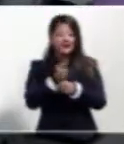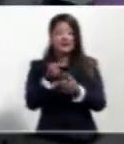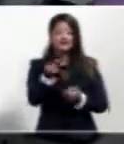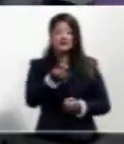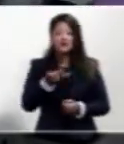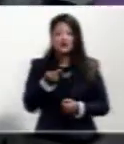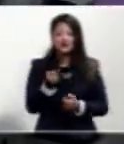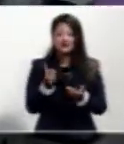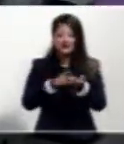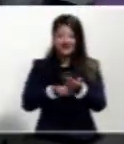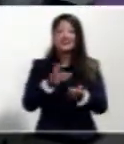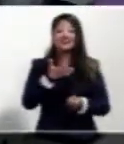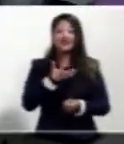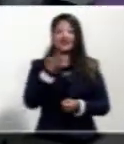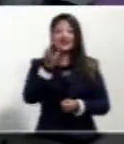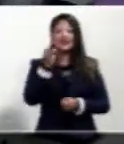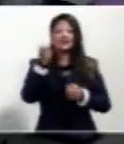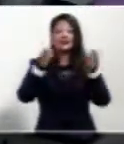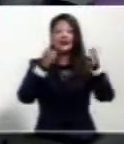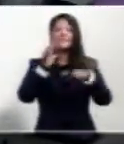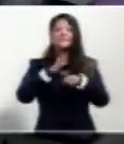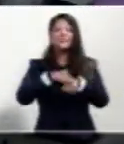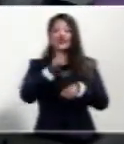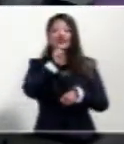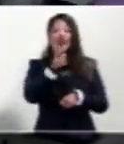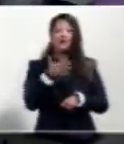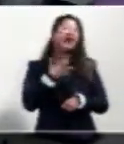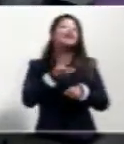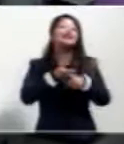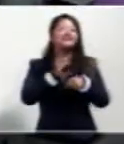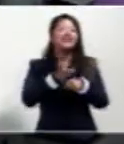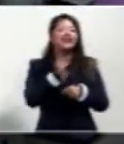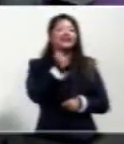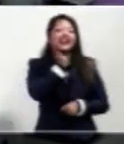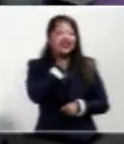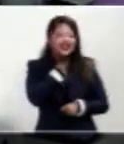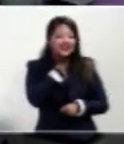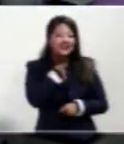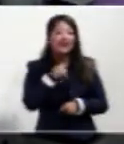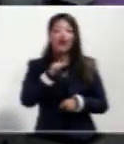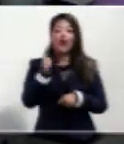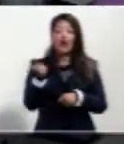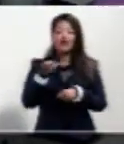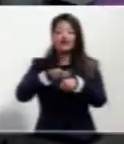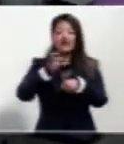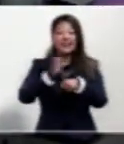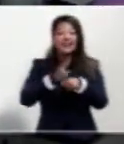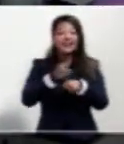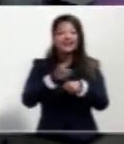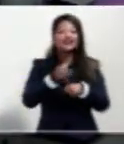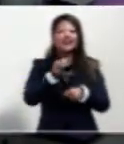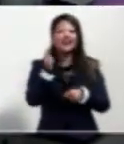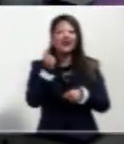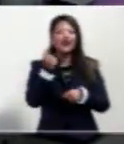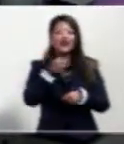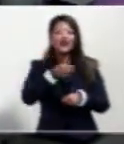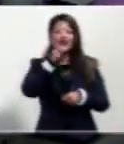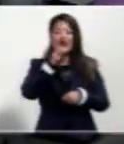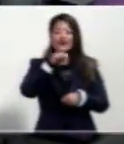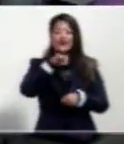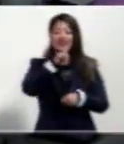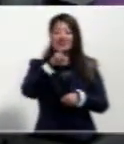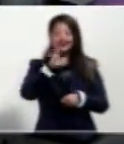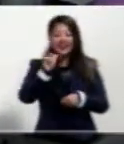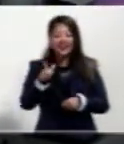estos mismos expositores también traen cervezas con tequila y cervezas con mezcal. O sea, tienen estas tres variedades